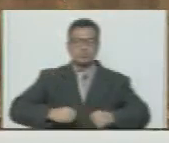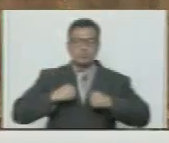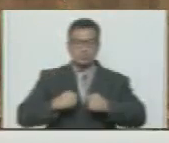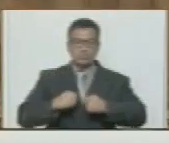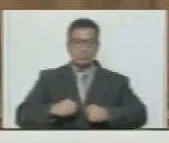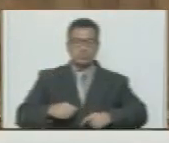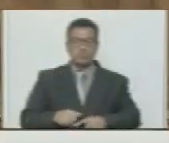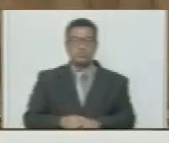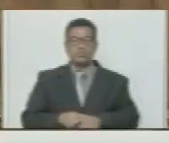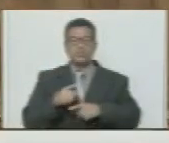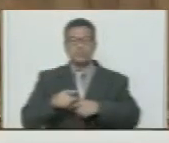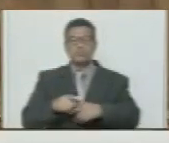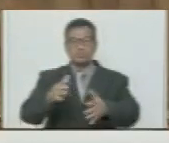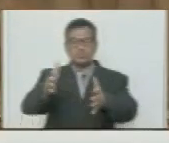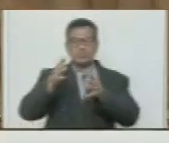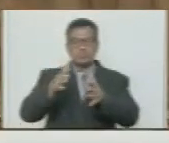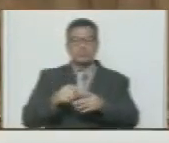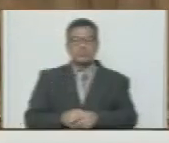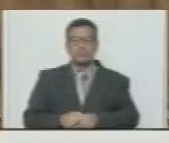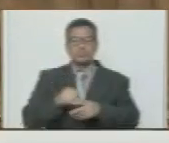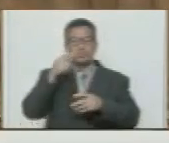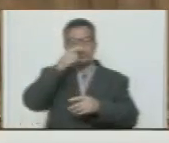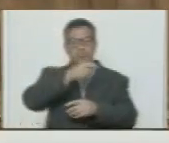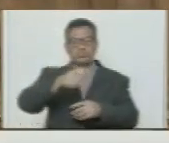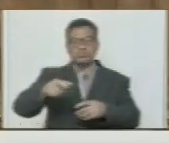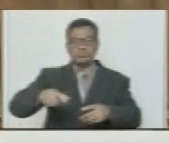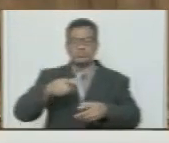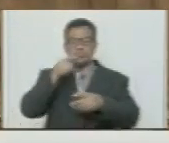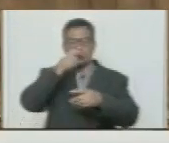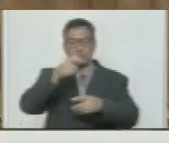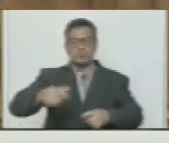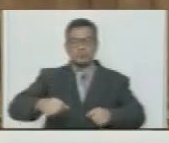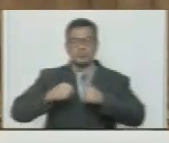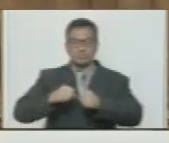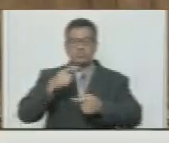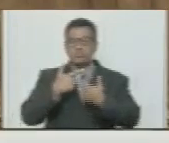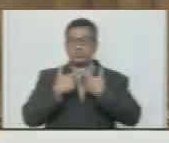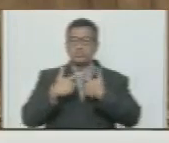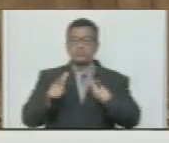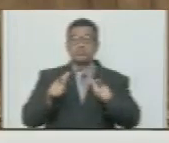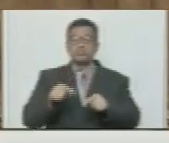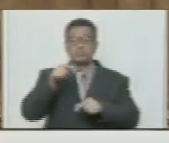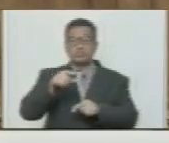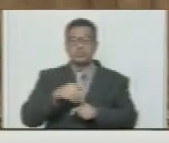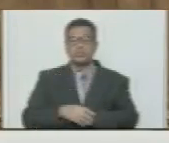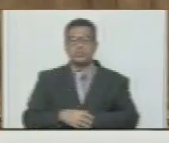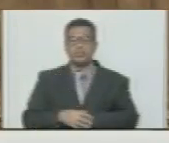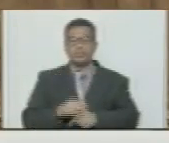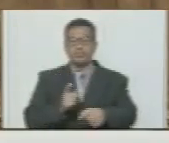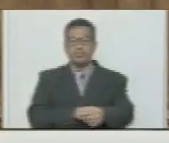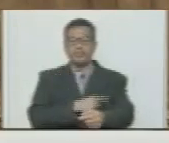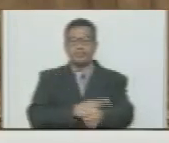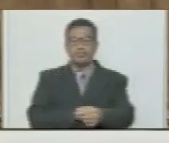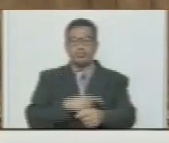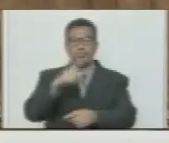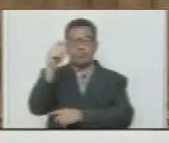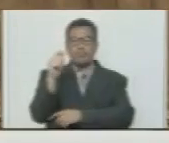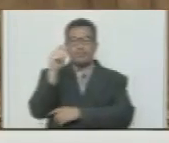con la seguridad y la firmeza de un triunfo para el pueblo, un pueblo soberano, libre. Así pues,